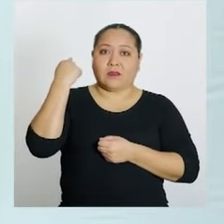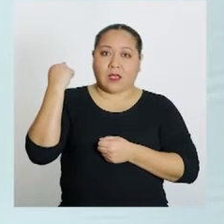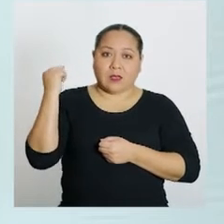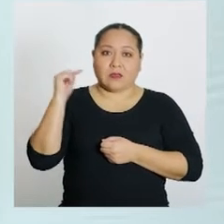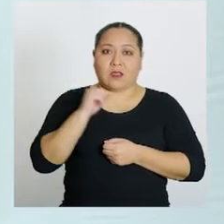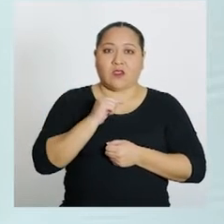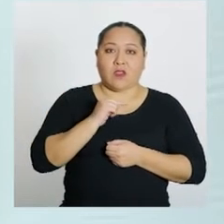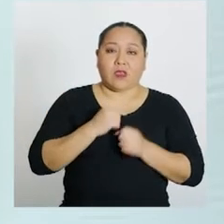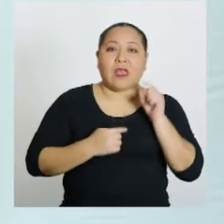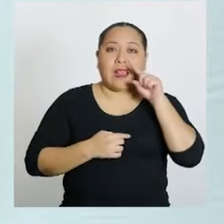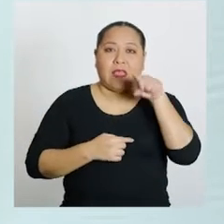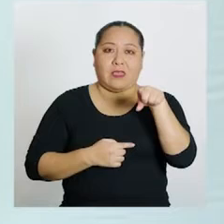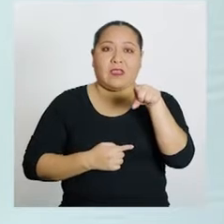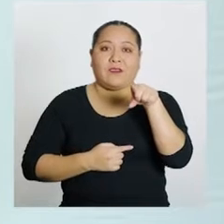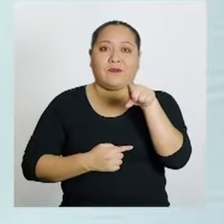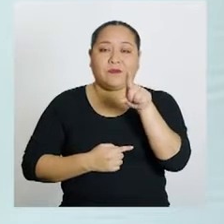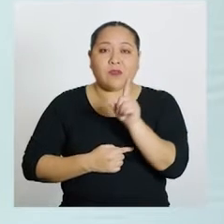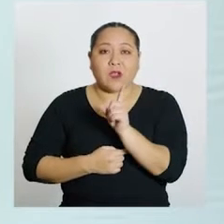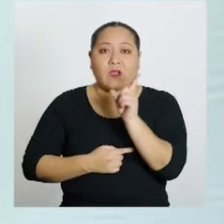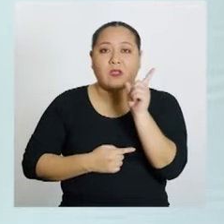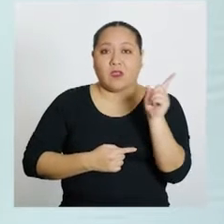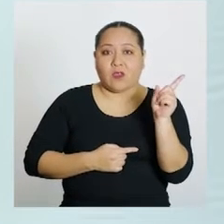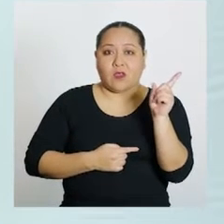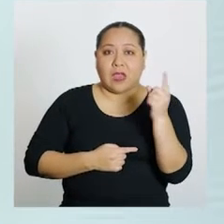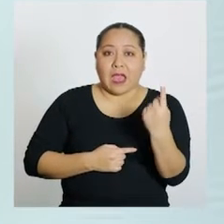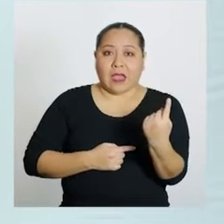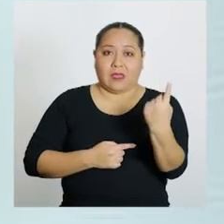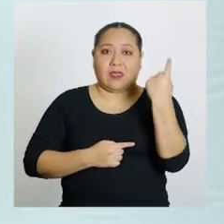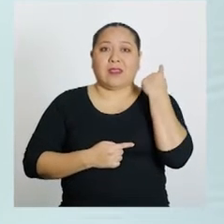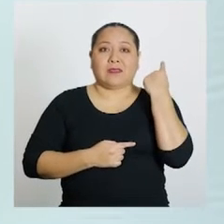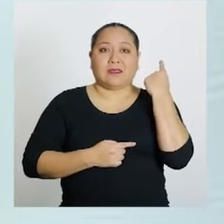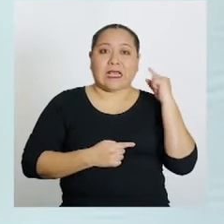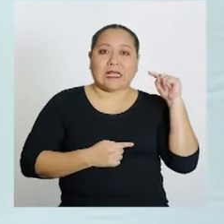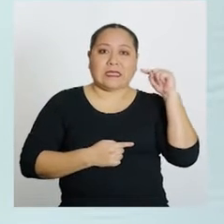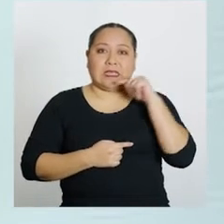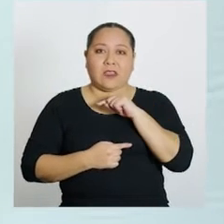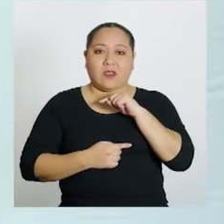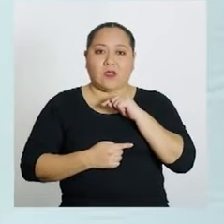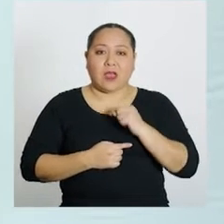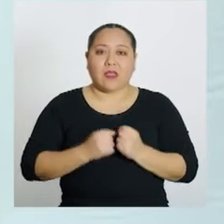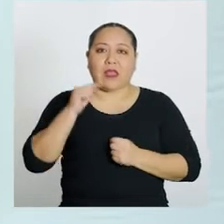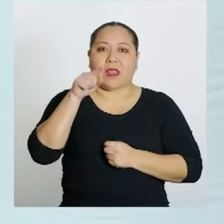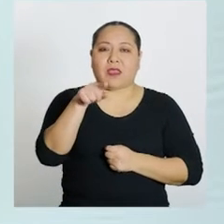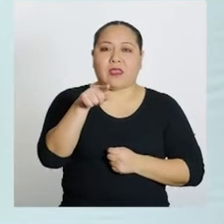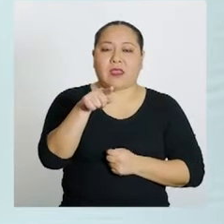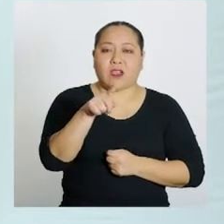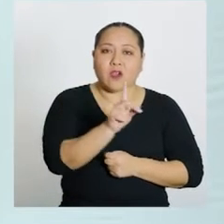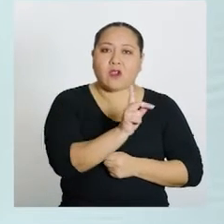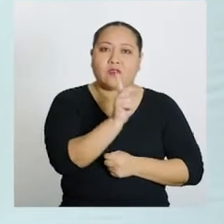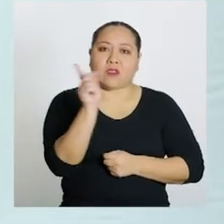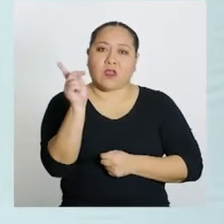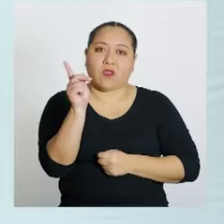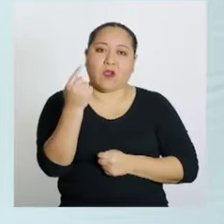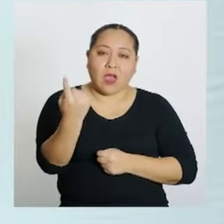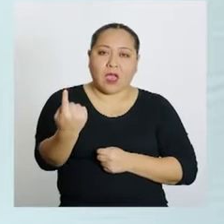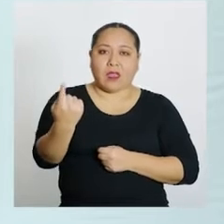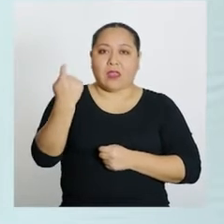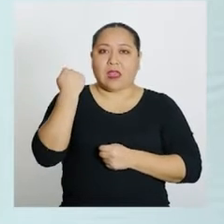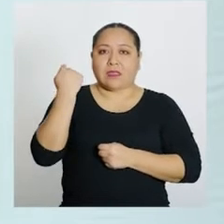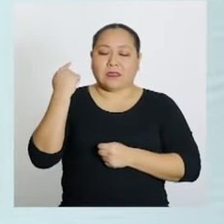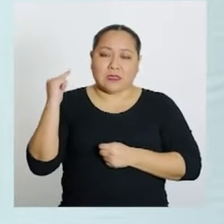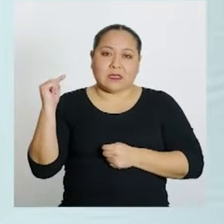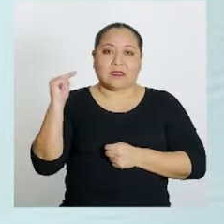atrás, centro. Adelante, costado, atrás, centro. Adelante,